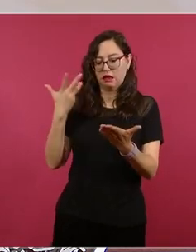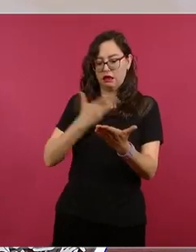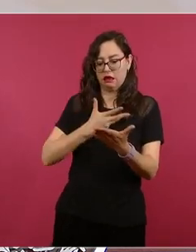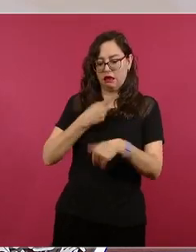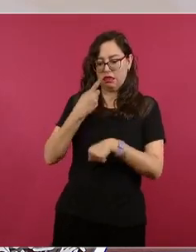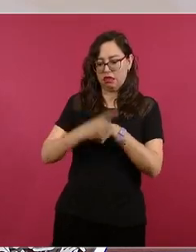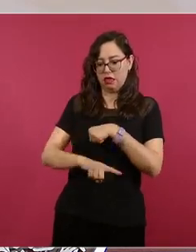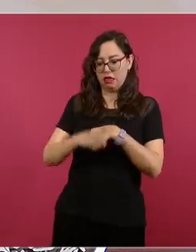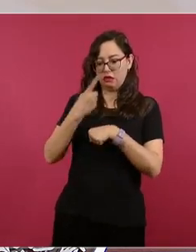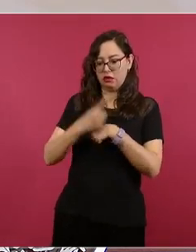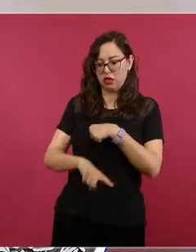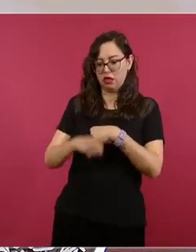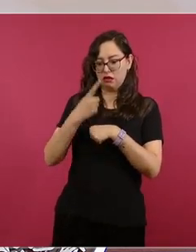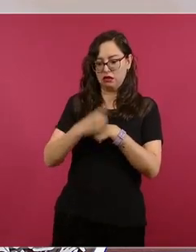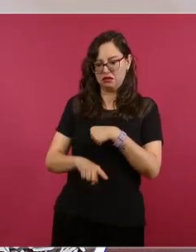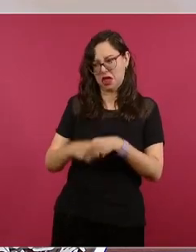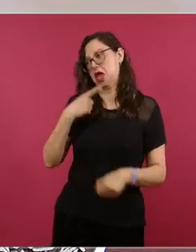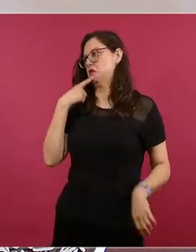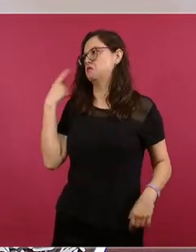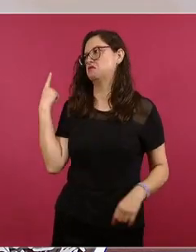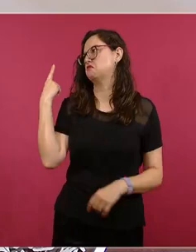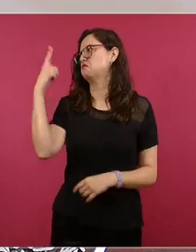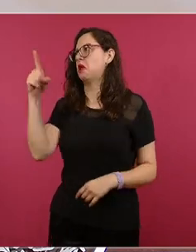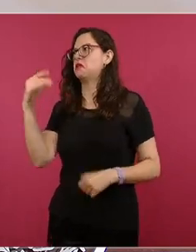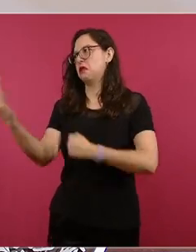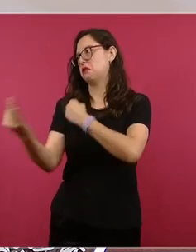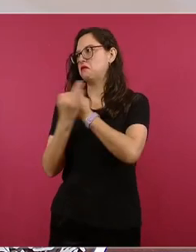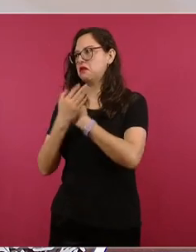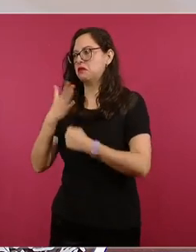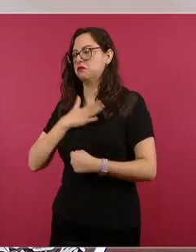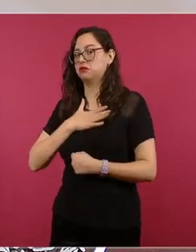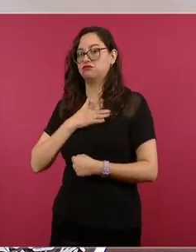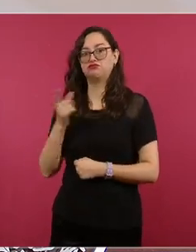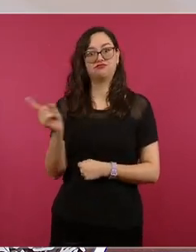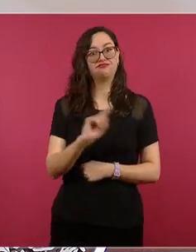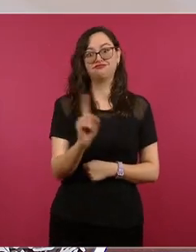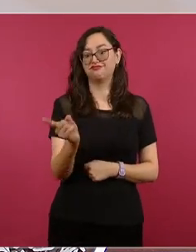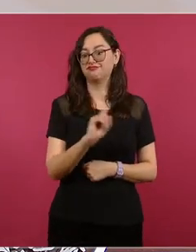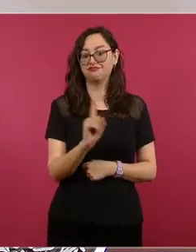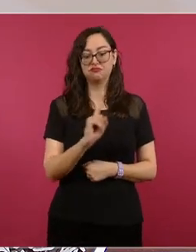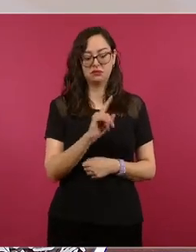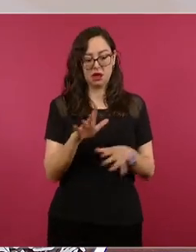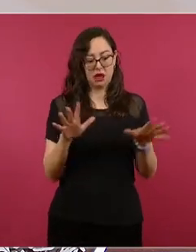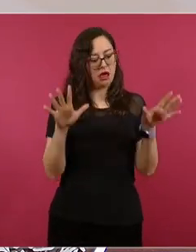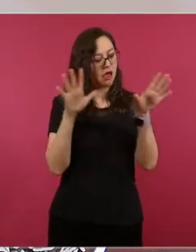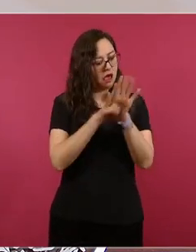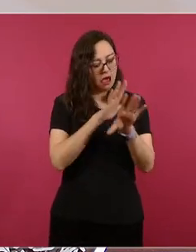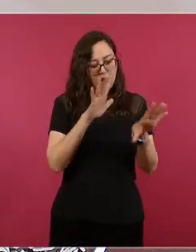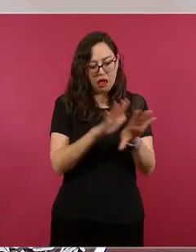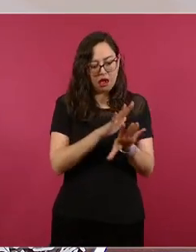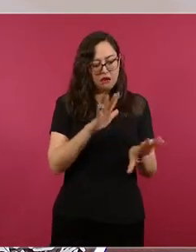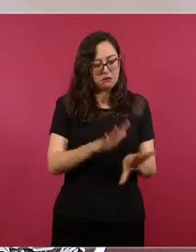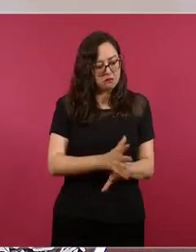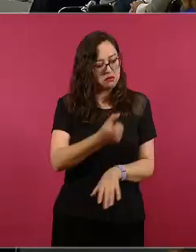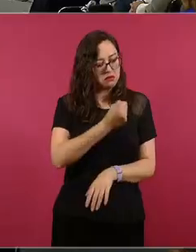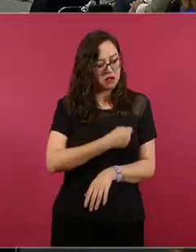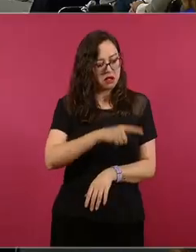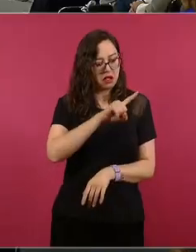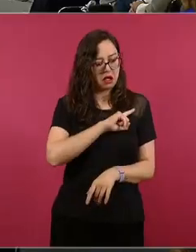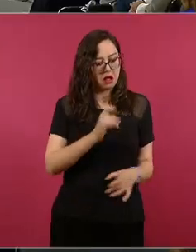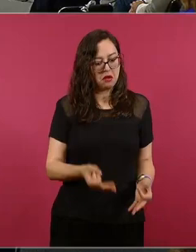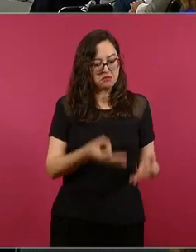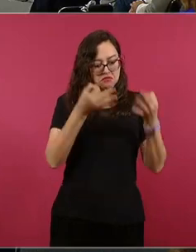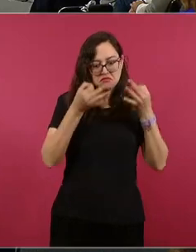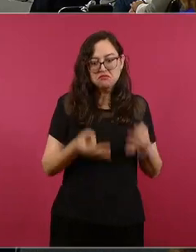quienes hicieron la lucha, pero modificaron sus fórmulas. En principio, y comentando con varias áreas de la industria, en principio tuvieron